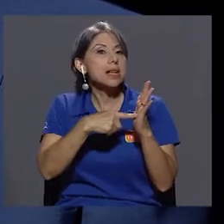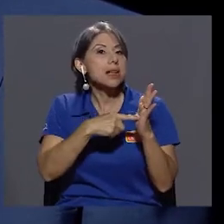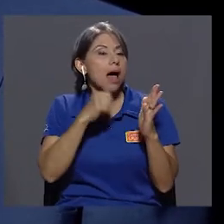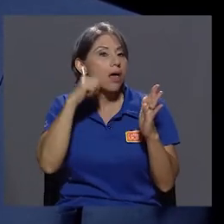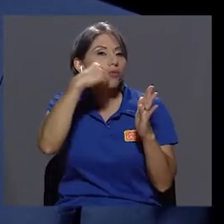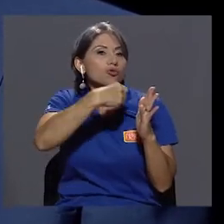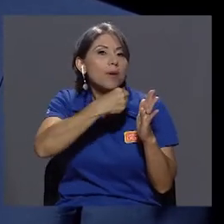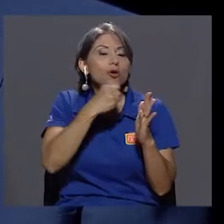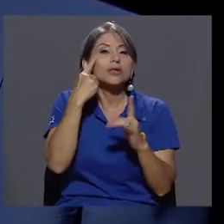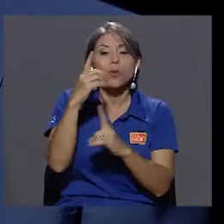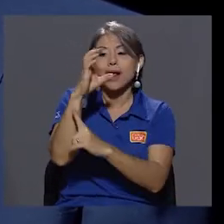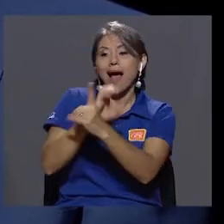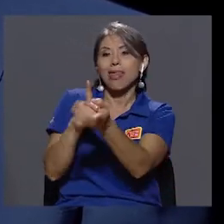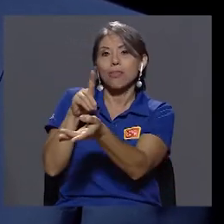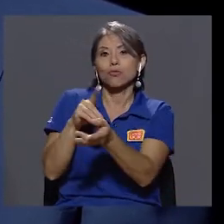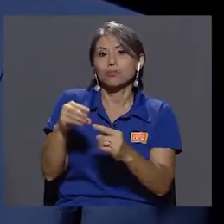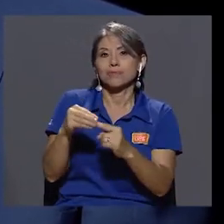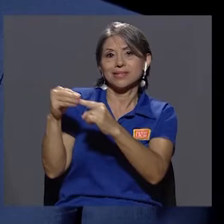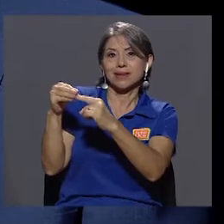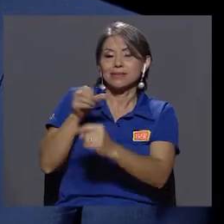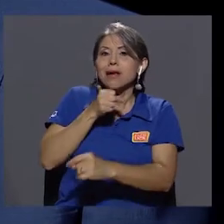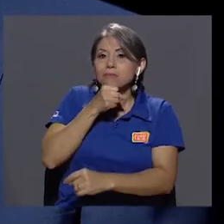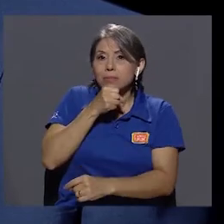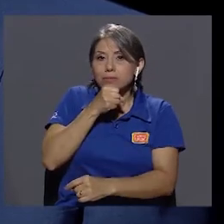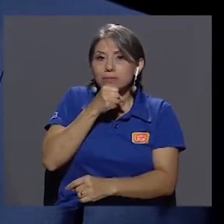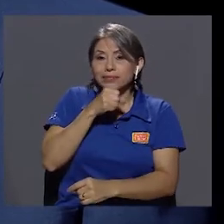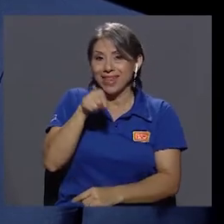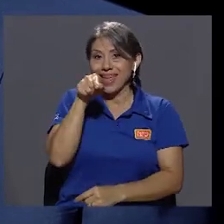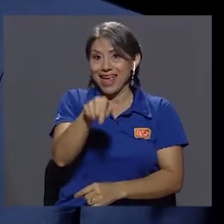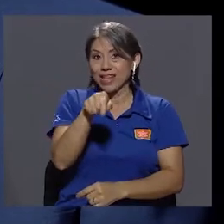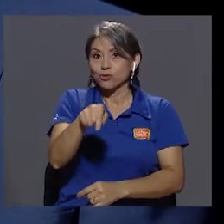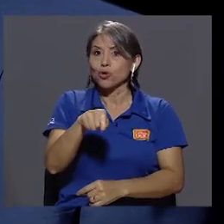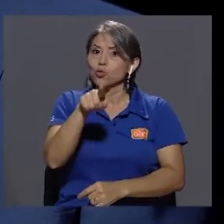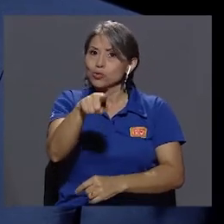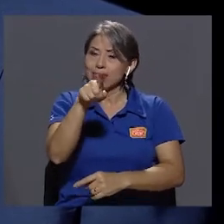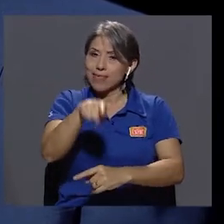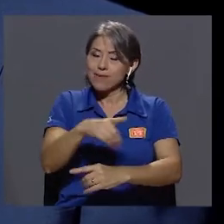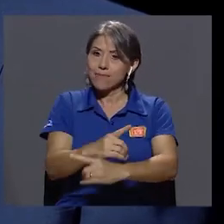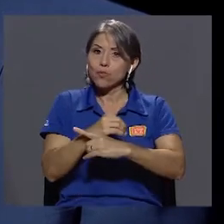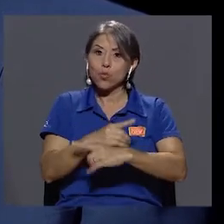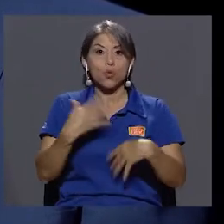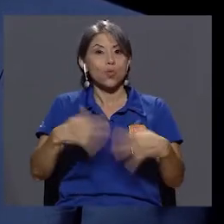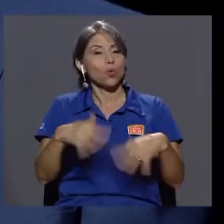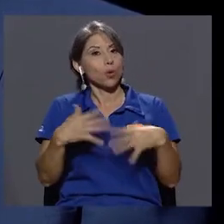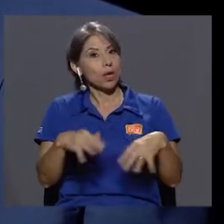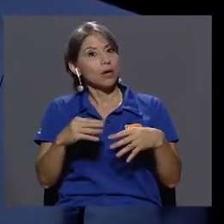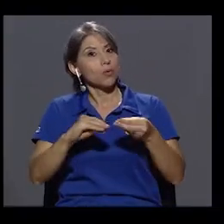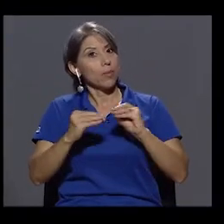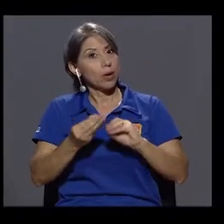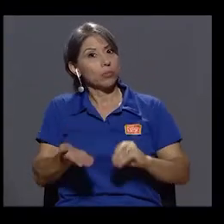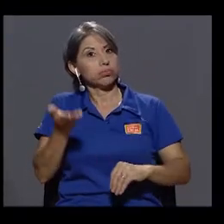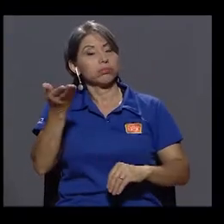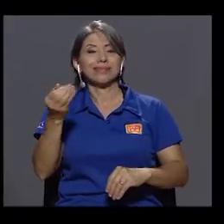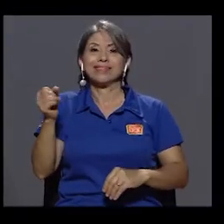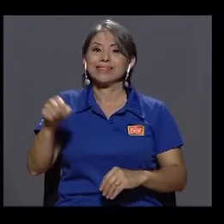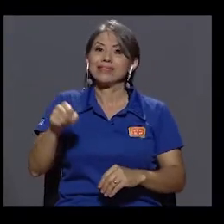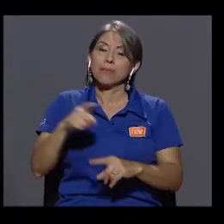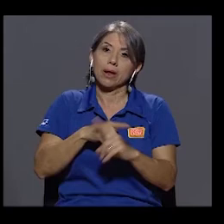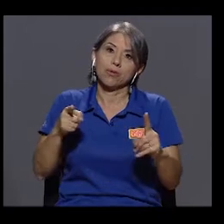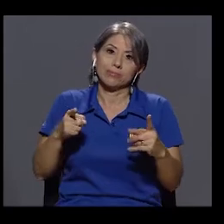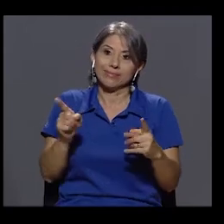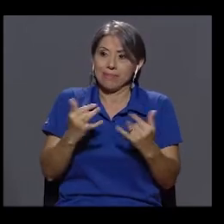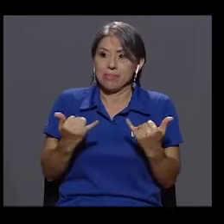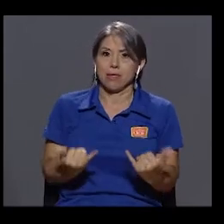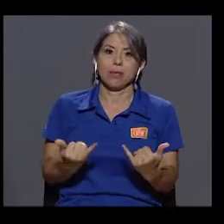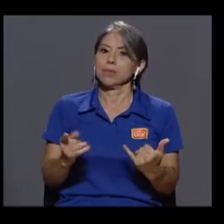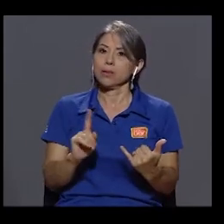riestra porque esa es la cifra que usted debe de defender mucho el número maduro sí pero claro no lo vamos a hacer